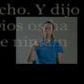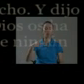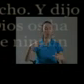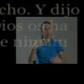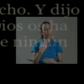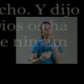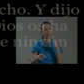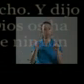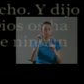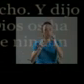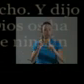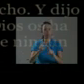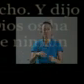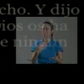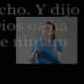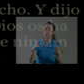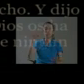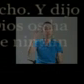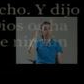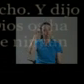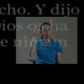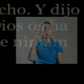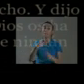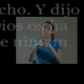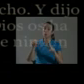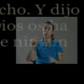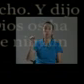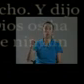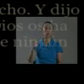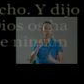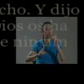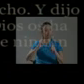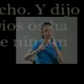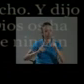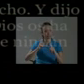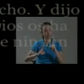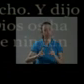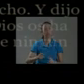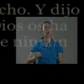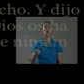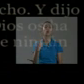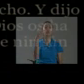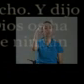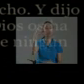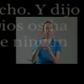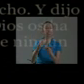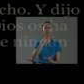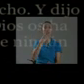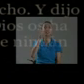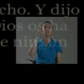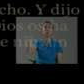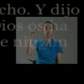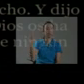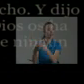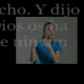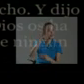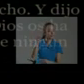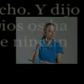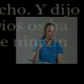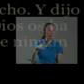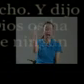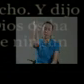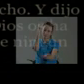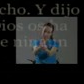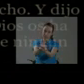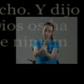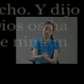y tú eres el adorador. Y se sentaban a la mesa y decían, ¿cómo está el profeta? Aquí estamos, bien, gracias a Dios. Y el adorador, aquí